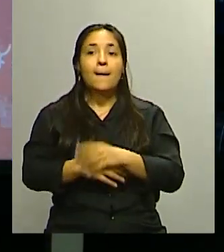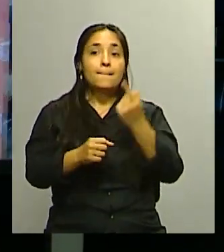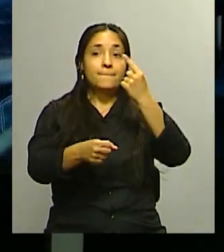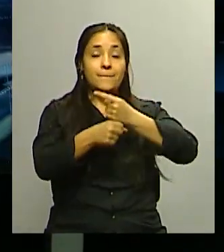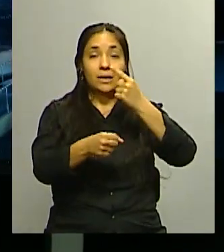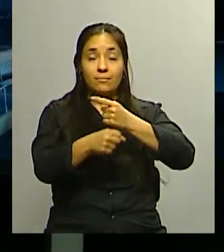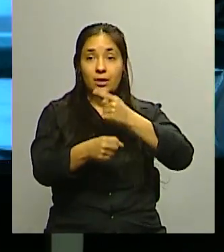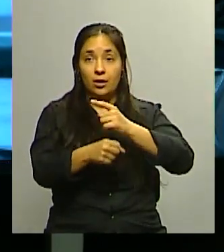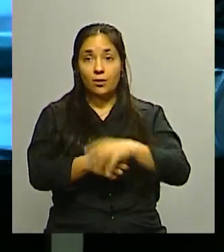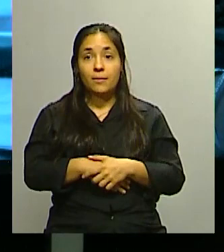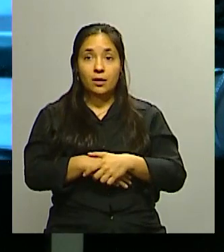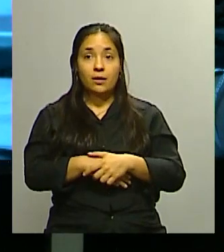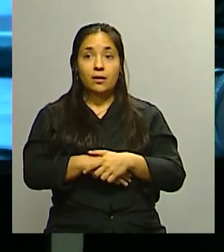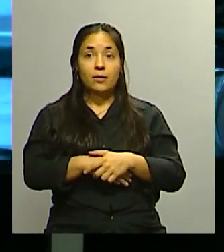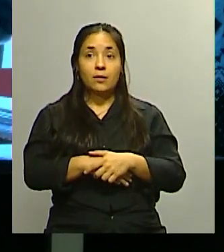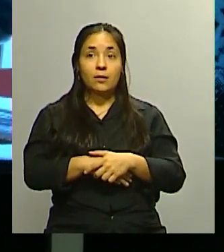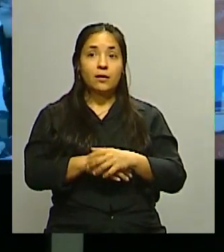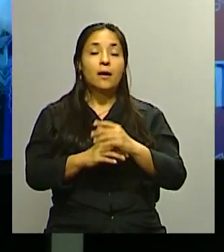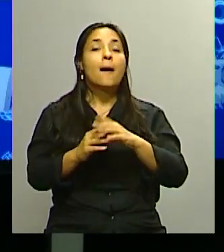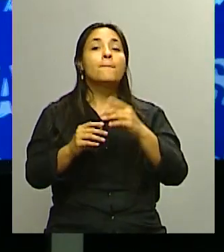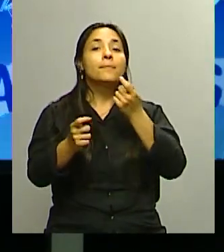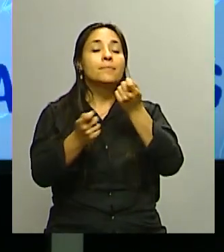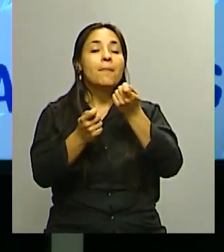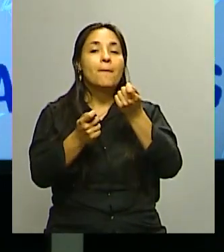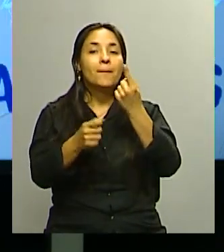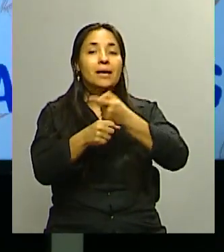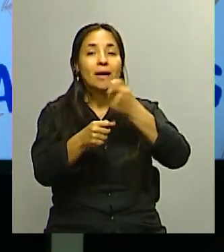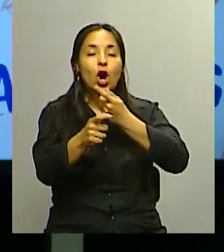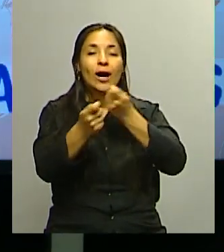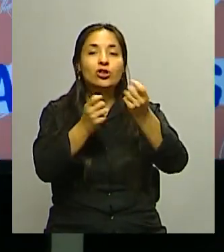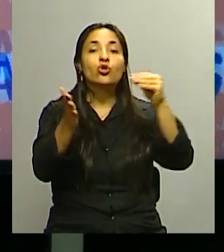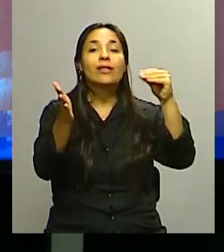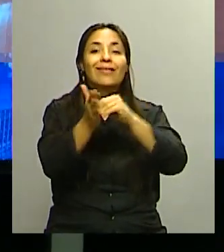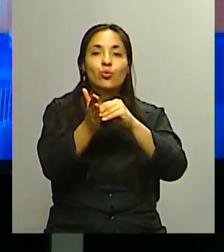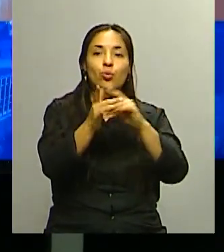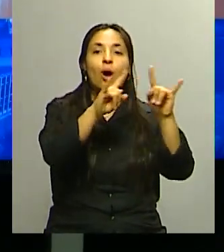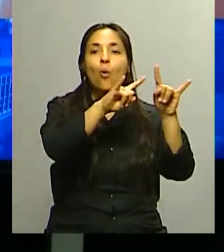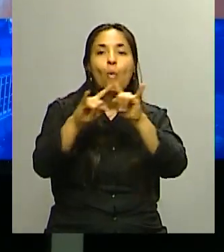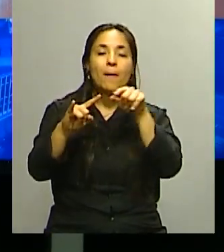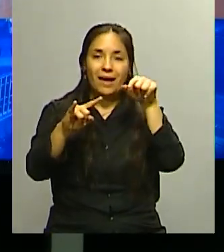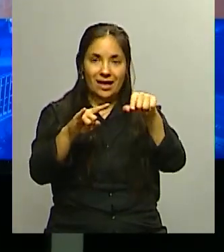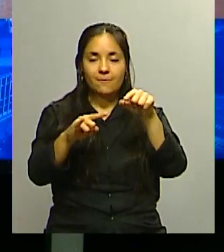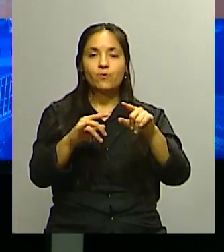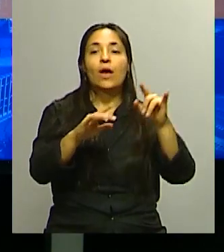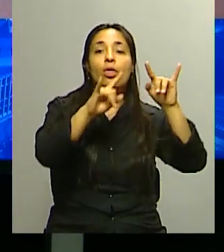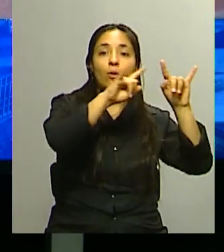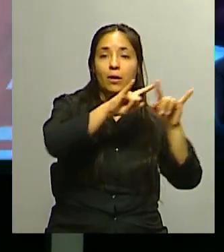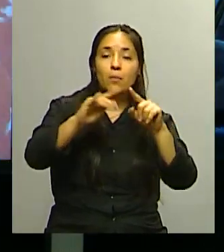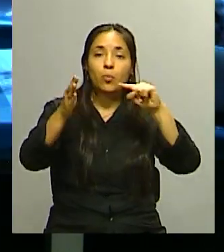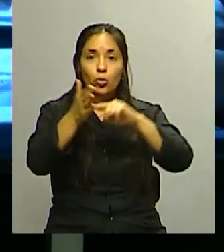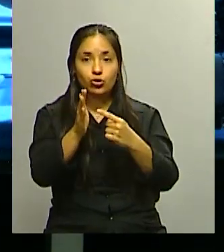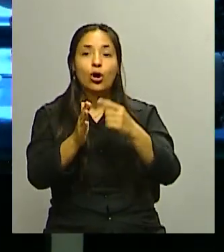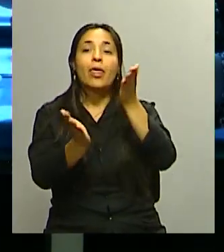sería accediendo al sistema de autogestión de turnos por la página web de la facultad,